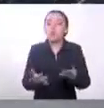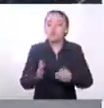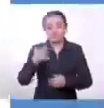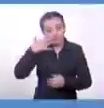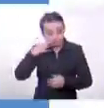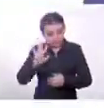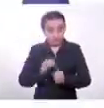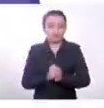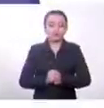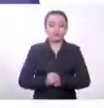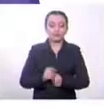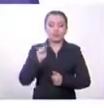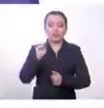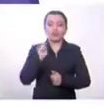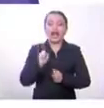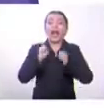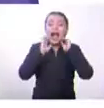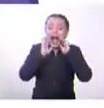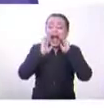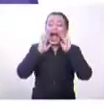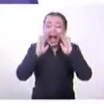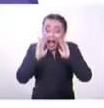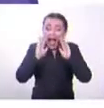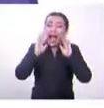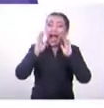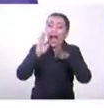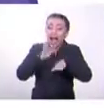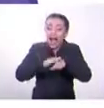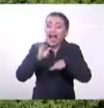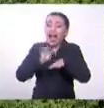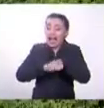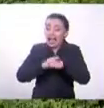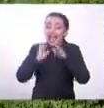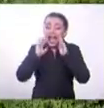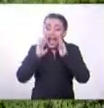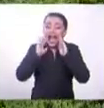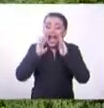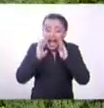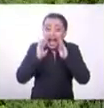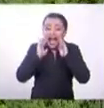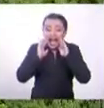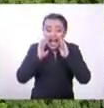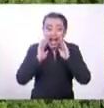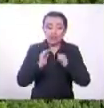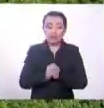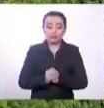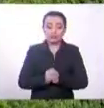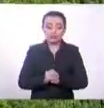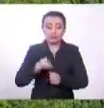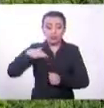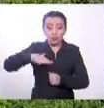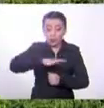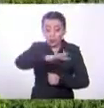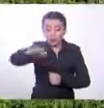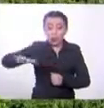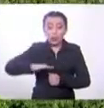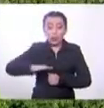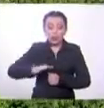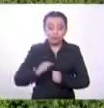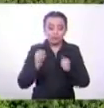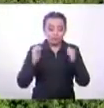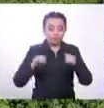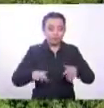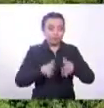tú gritas auxilio, pero si gritas en la selva, ¿qué te imaginas que puede ser el mensaje? Eso que